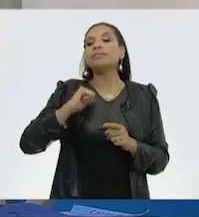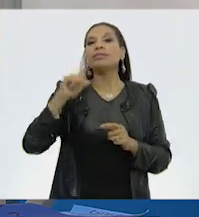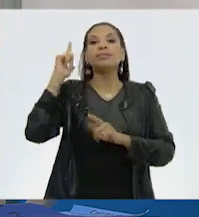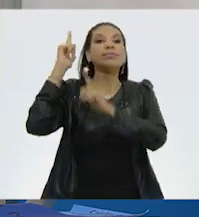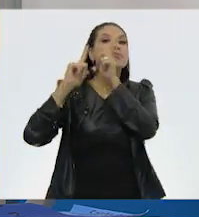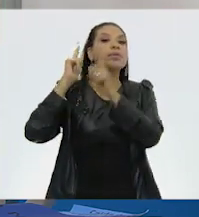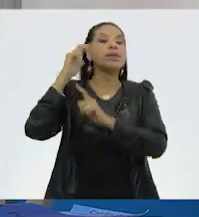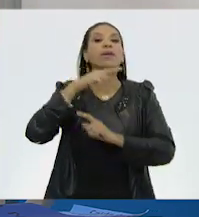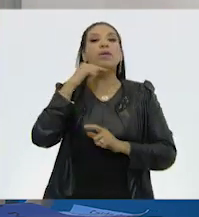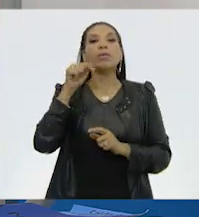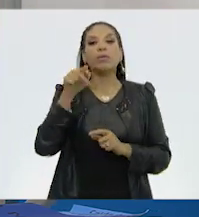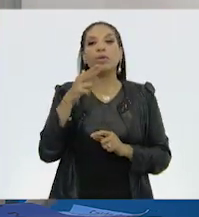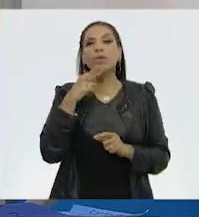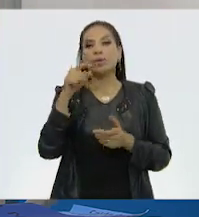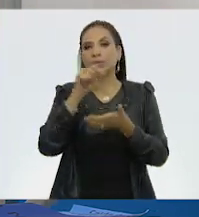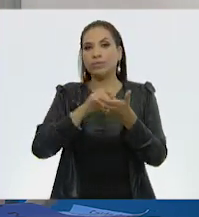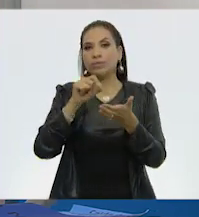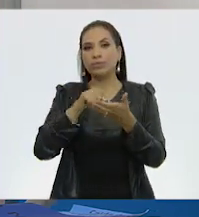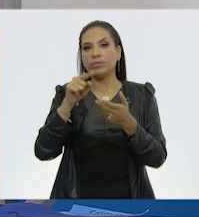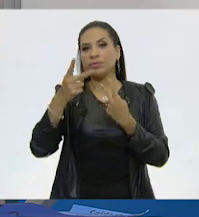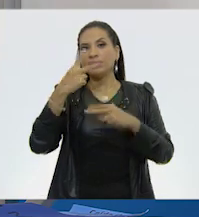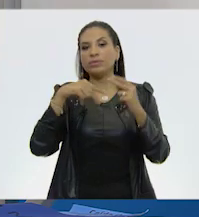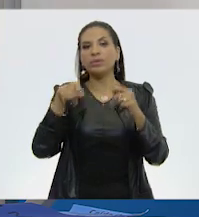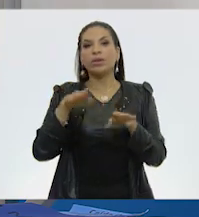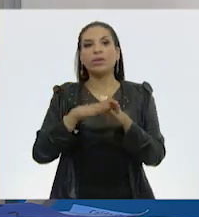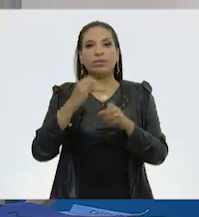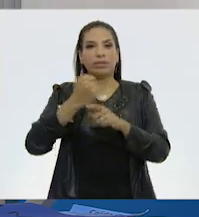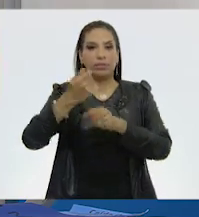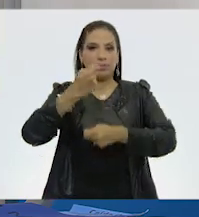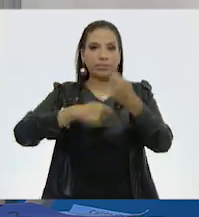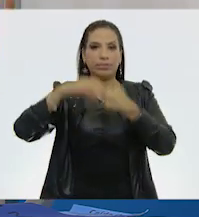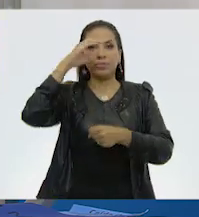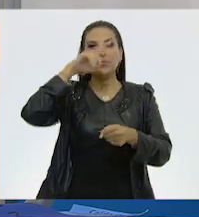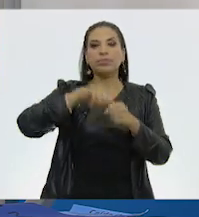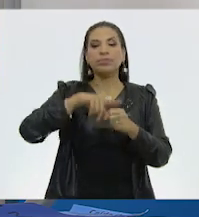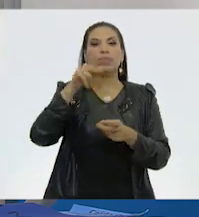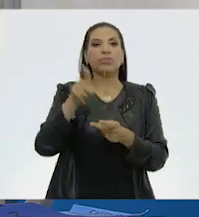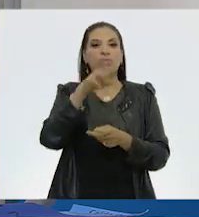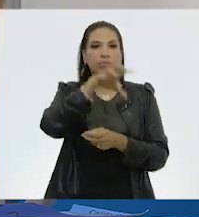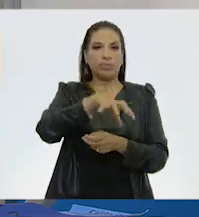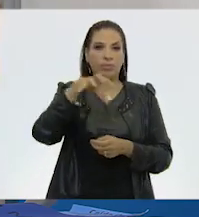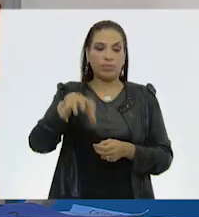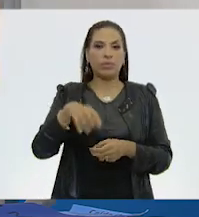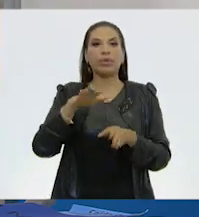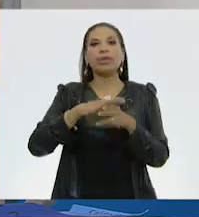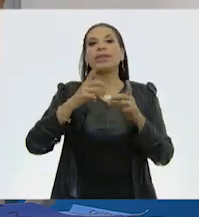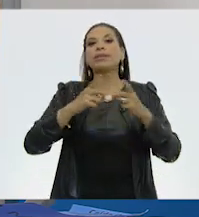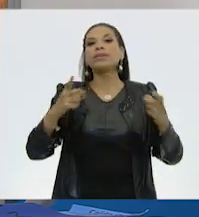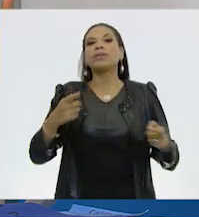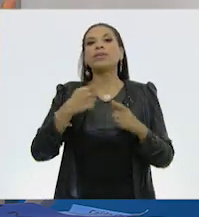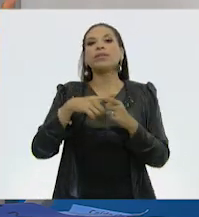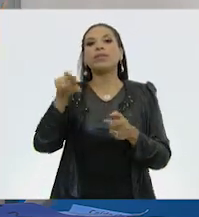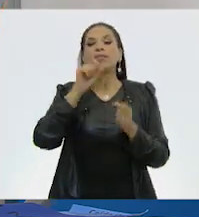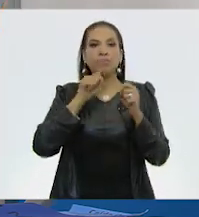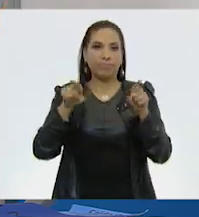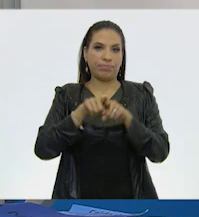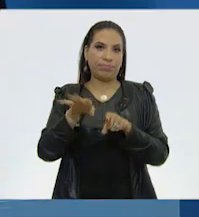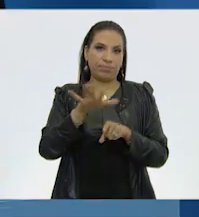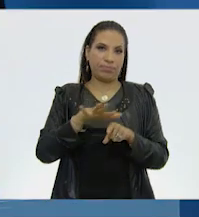griega y romana, el uso de la escritura fue el resultado de un intercambio cultural entre pueblos y del desarrollo local de la